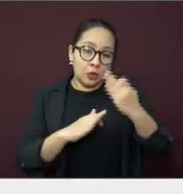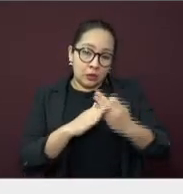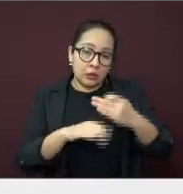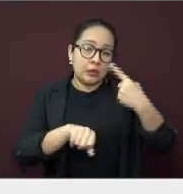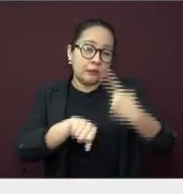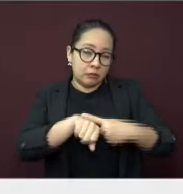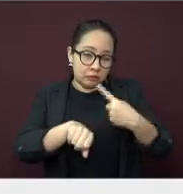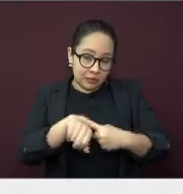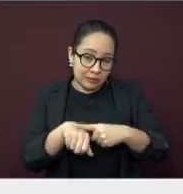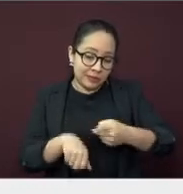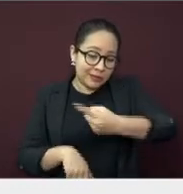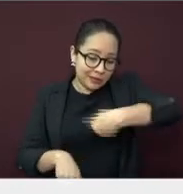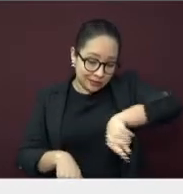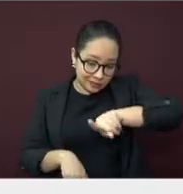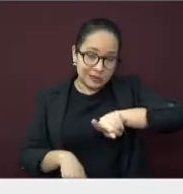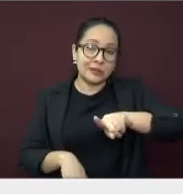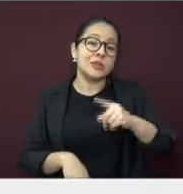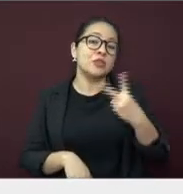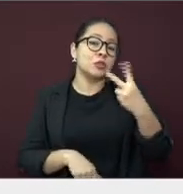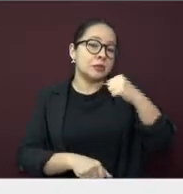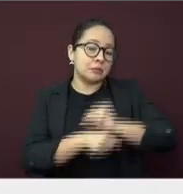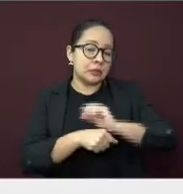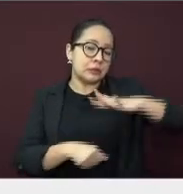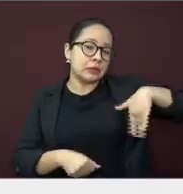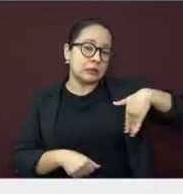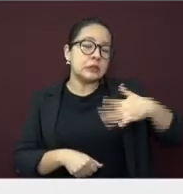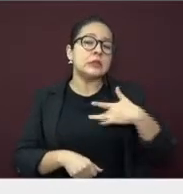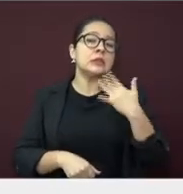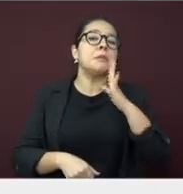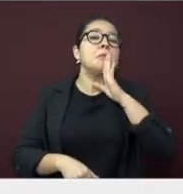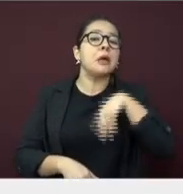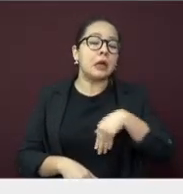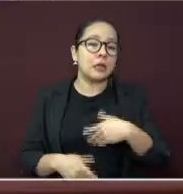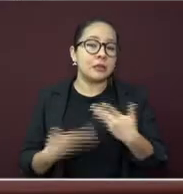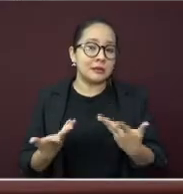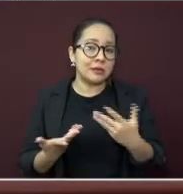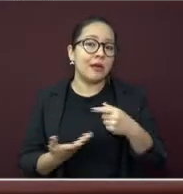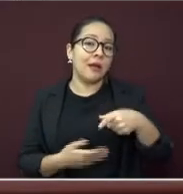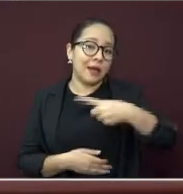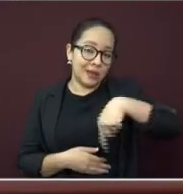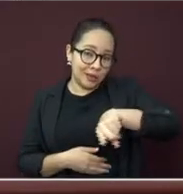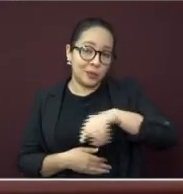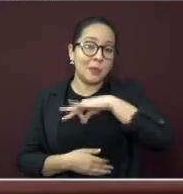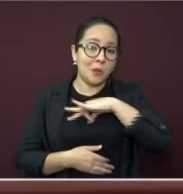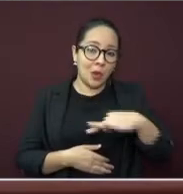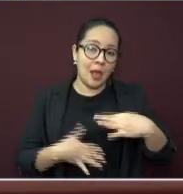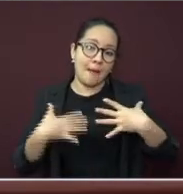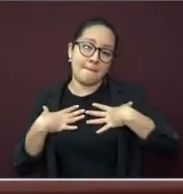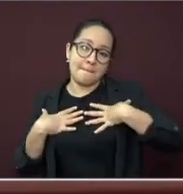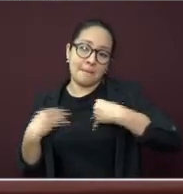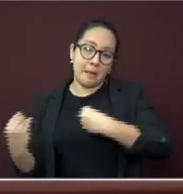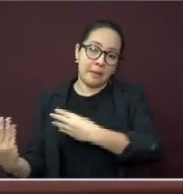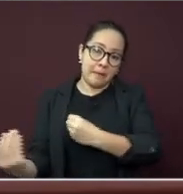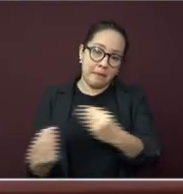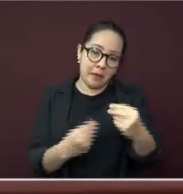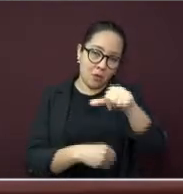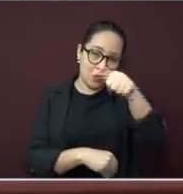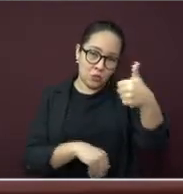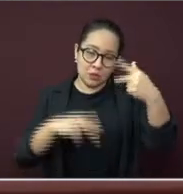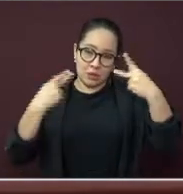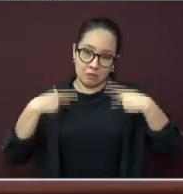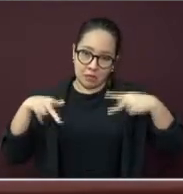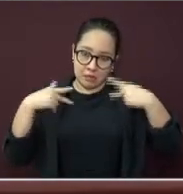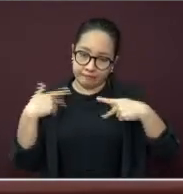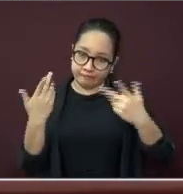iniciaron los síntomas en las dos últimas semanas por lo que tienen mayor probabilidad de infectar a otras personas